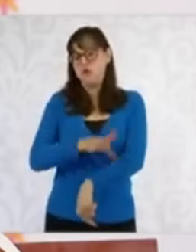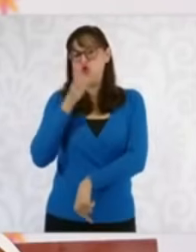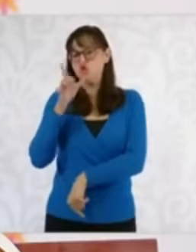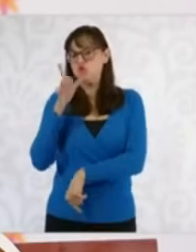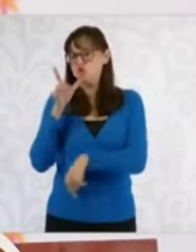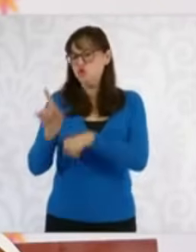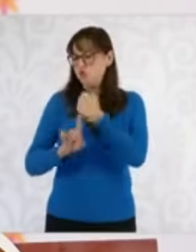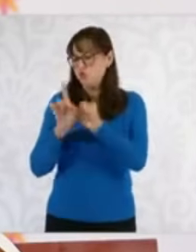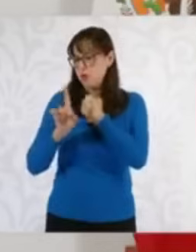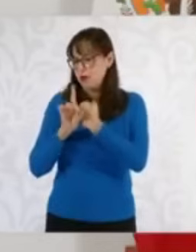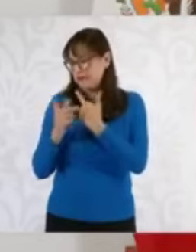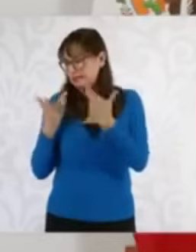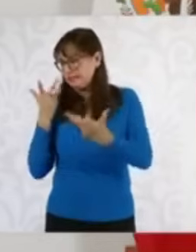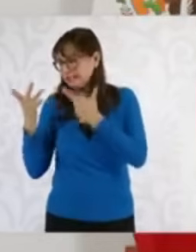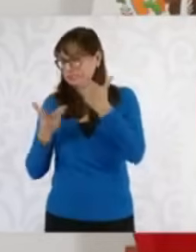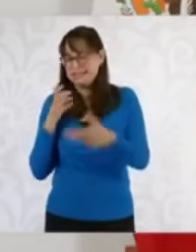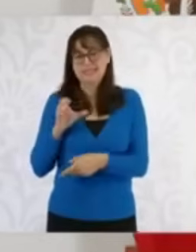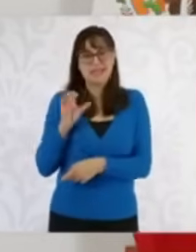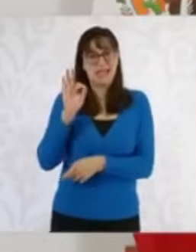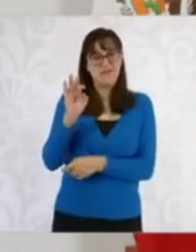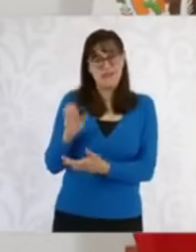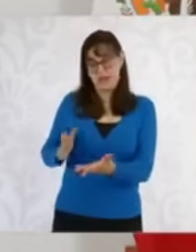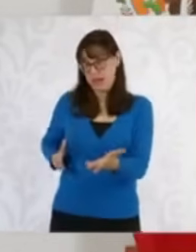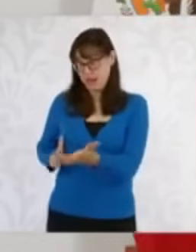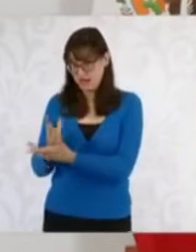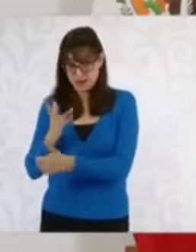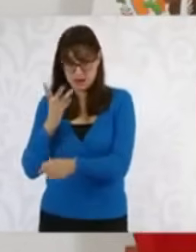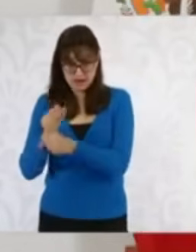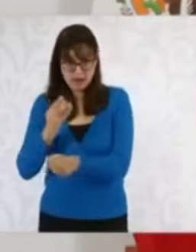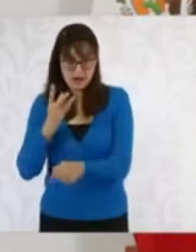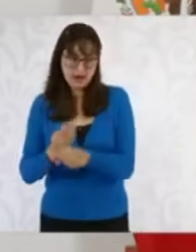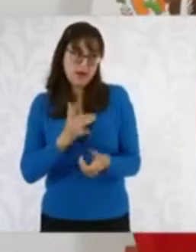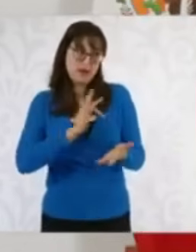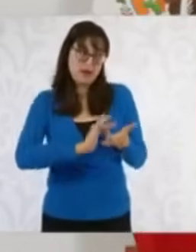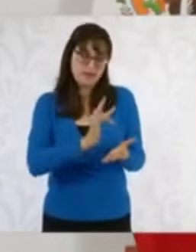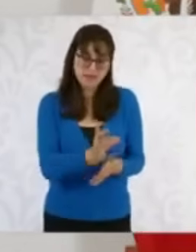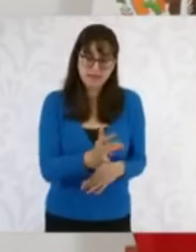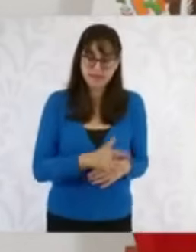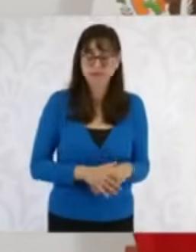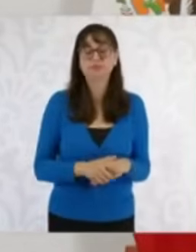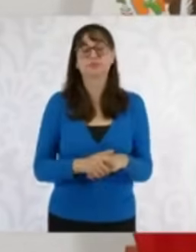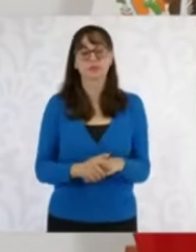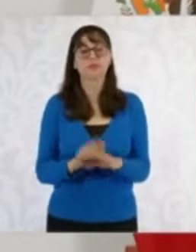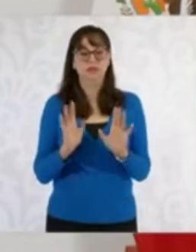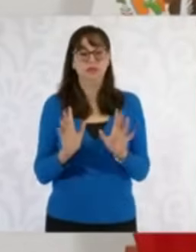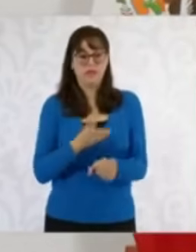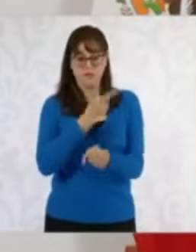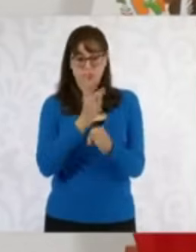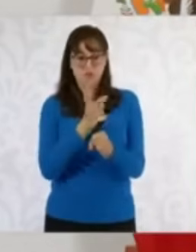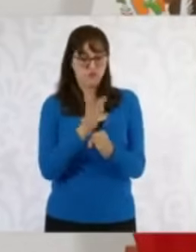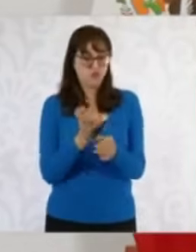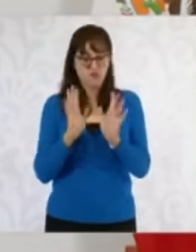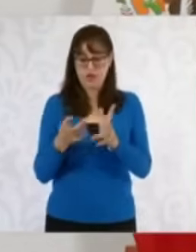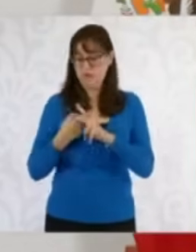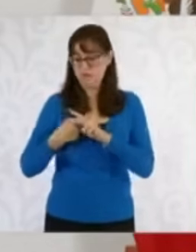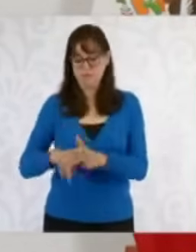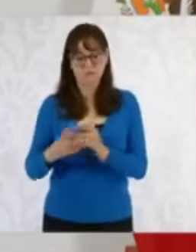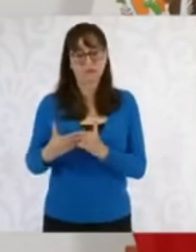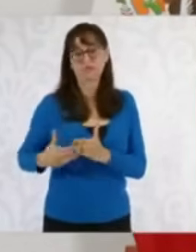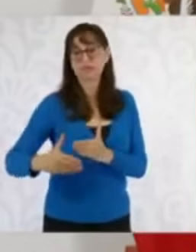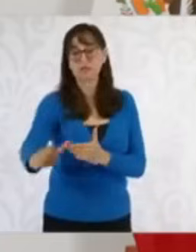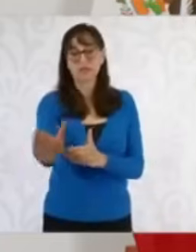a la colaboración de Comisión Federal de Electricidad, pero eso lo resolvimos rápidamente y el segundo tren efectivamente está para entrar en los próximos